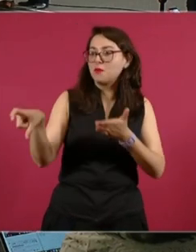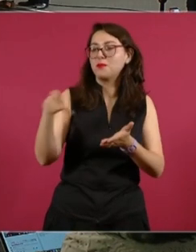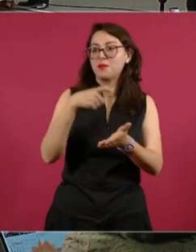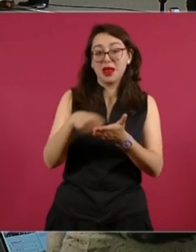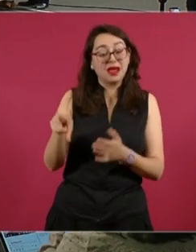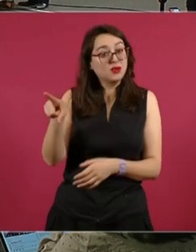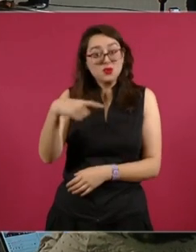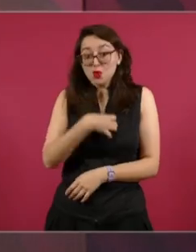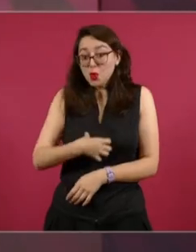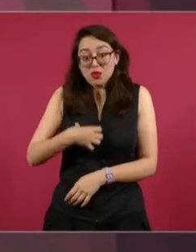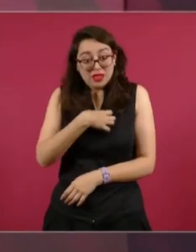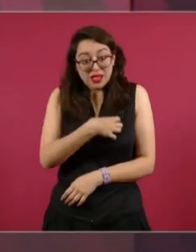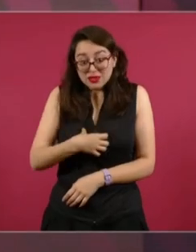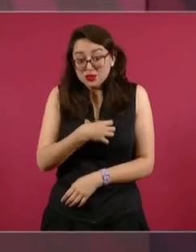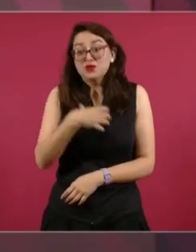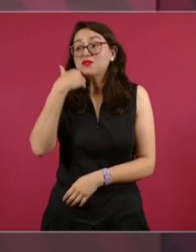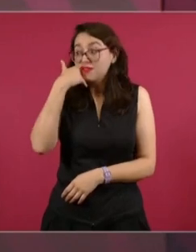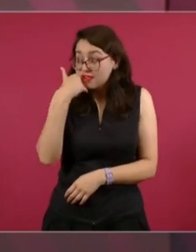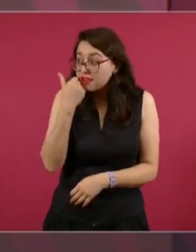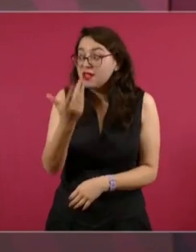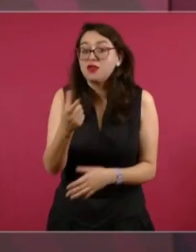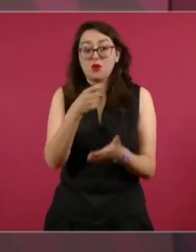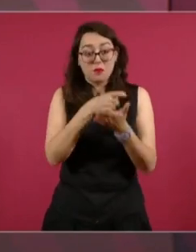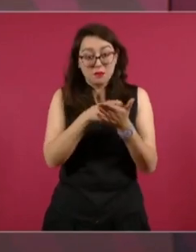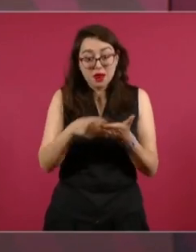pero entusiasmadísimos. Ya